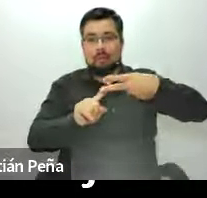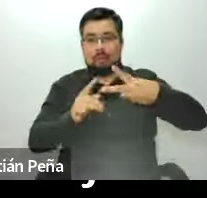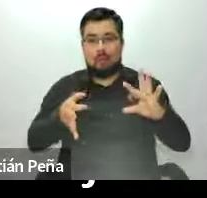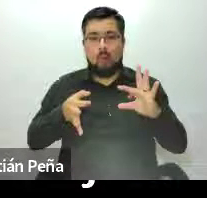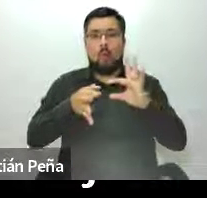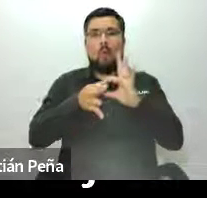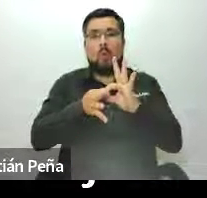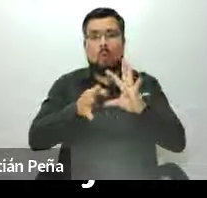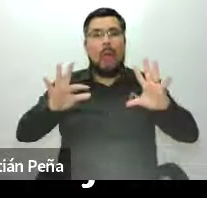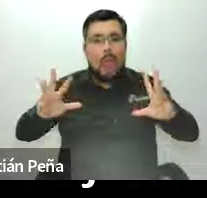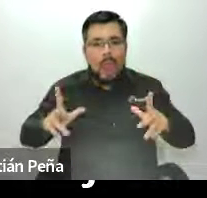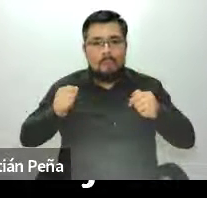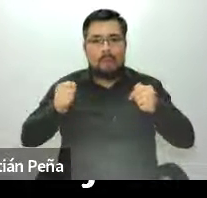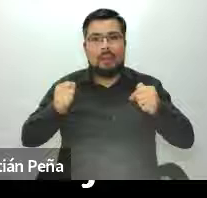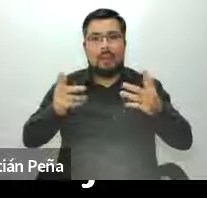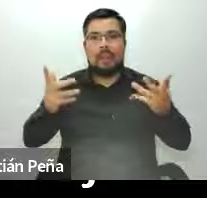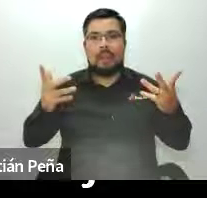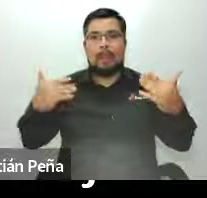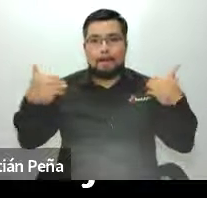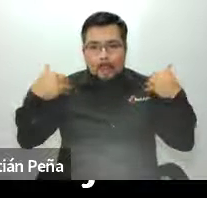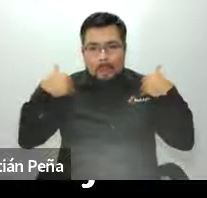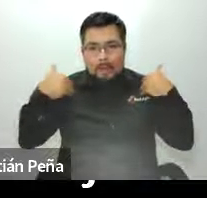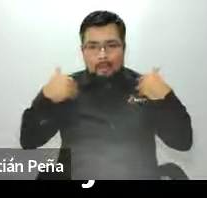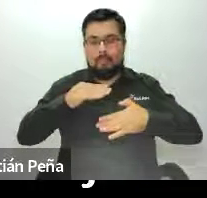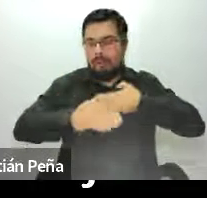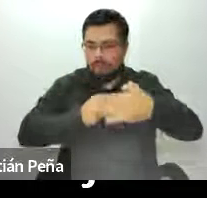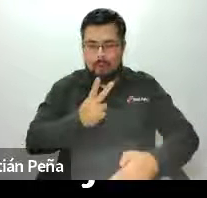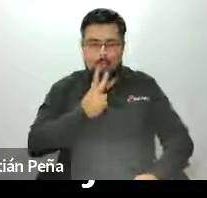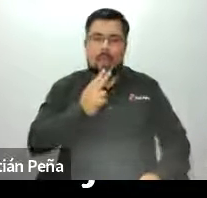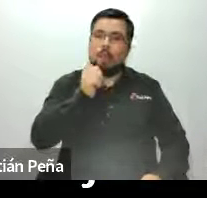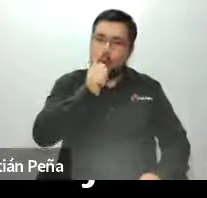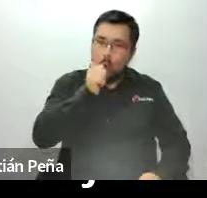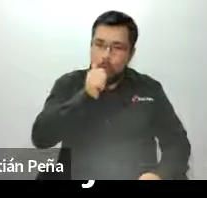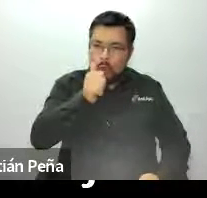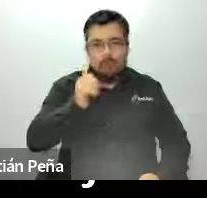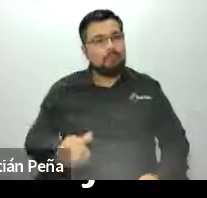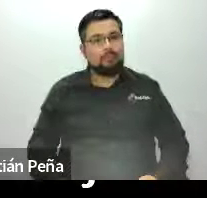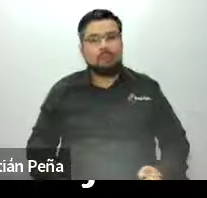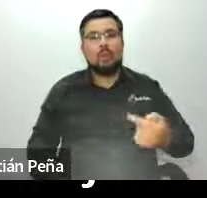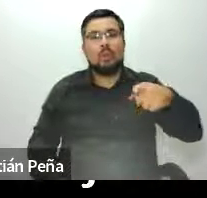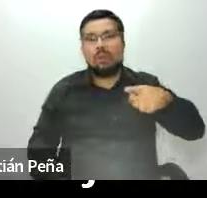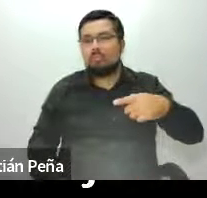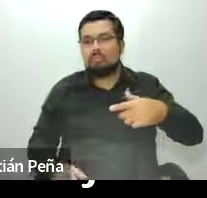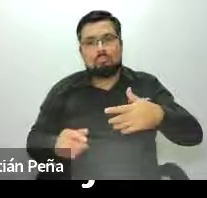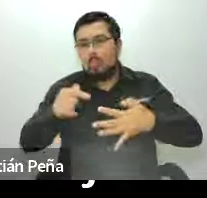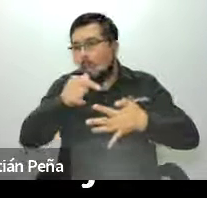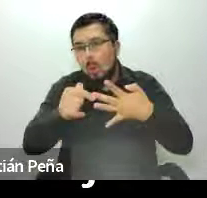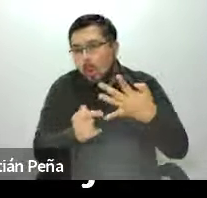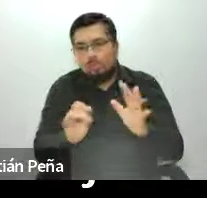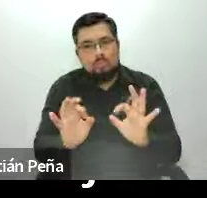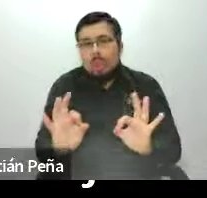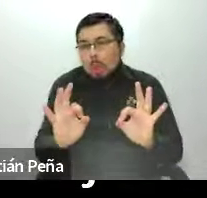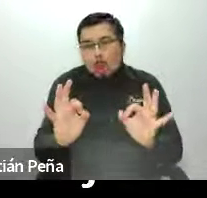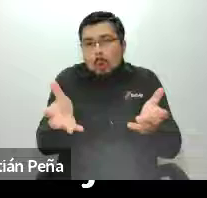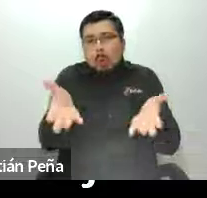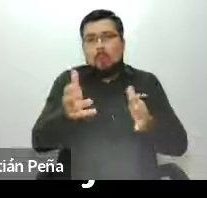habilidades para funcionar de manera independiente en la vida diaria. Aspectos esenciales, ¿no? O sea, para nosotros es súper importante